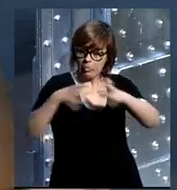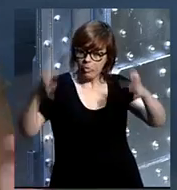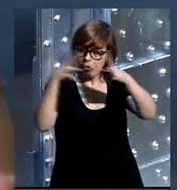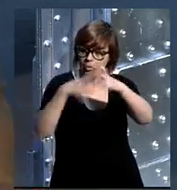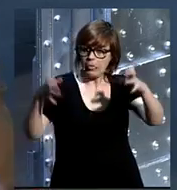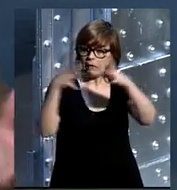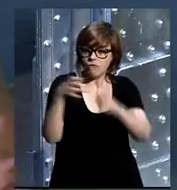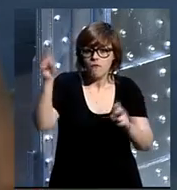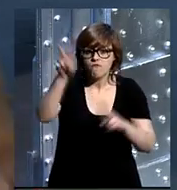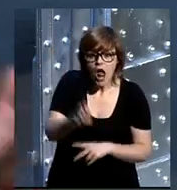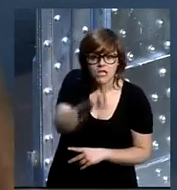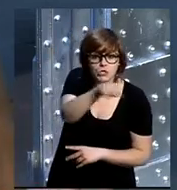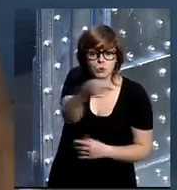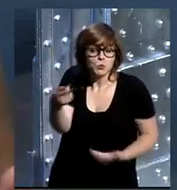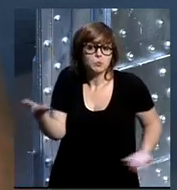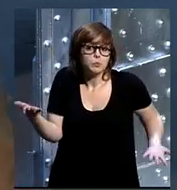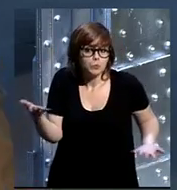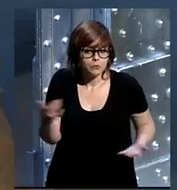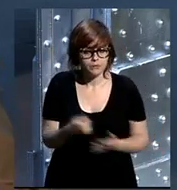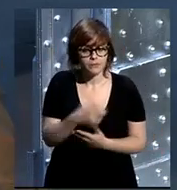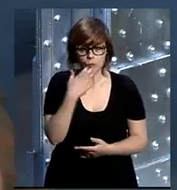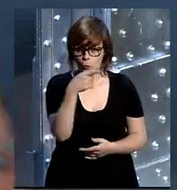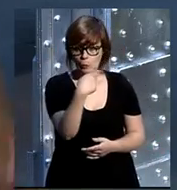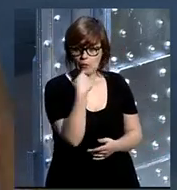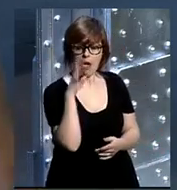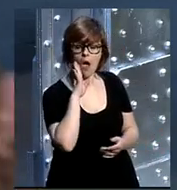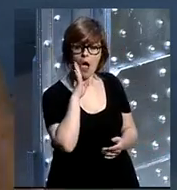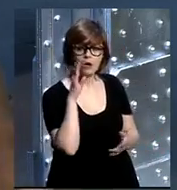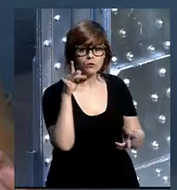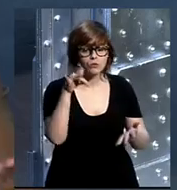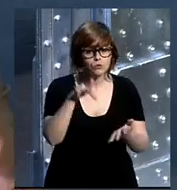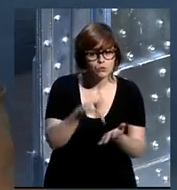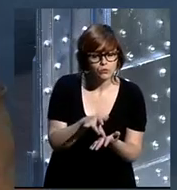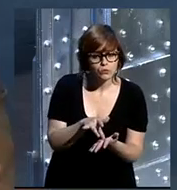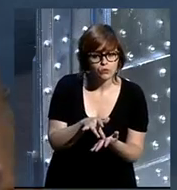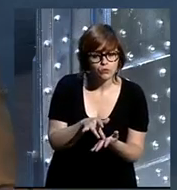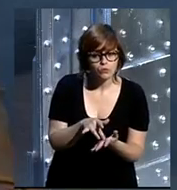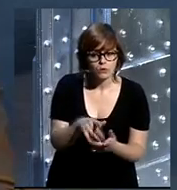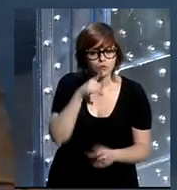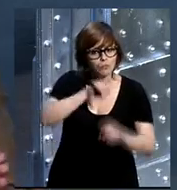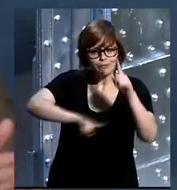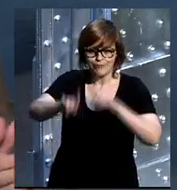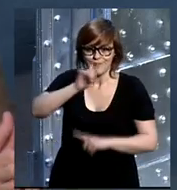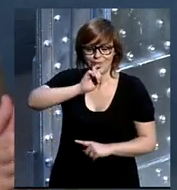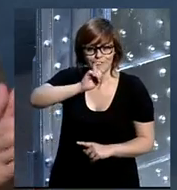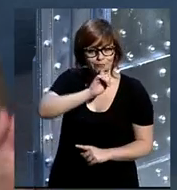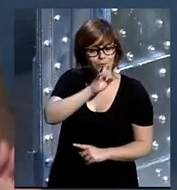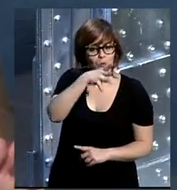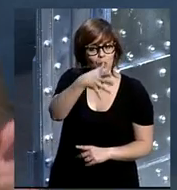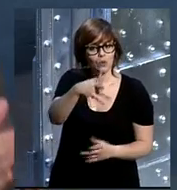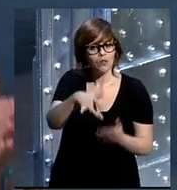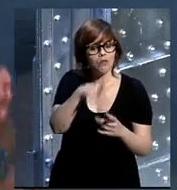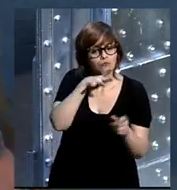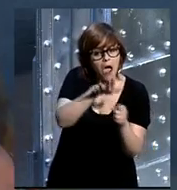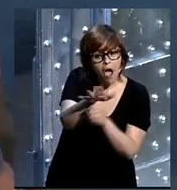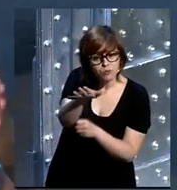contrario no. Entonces, en ese equilibrio, y tú lo decías, ¿no? El problema, en fin, es complejo, ¿no? Estamos hablando de un